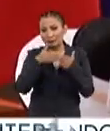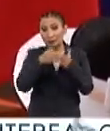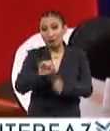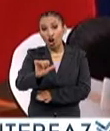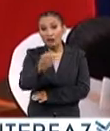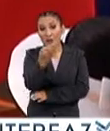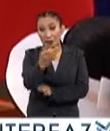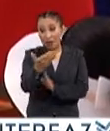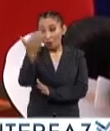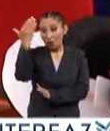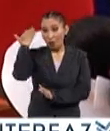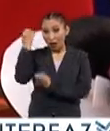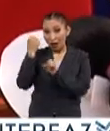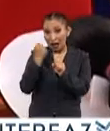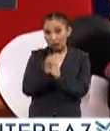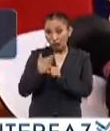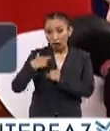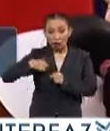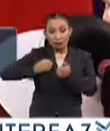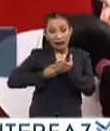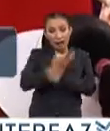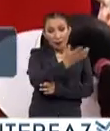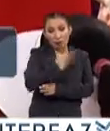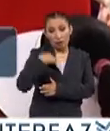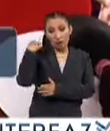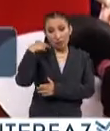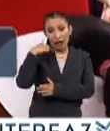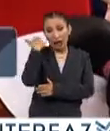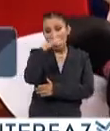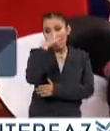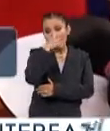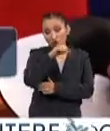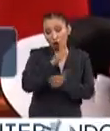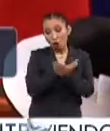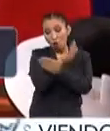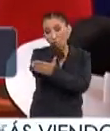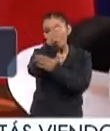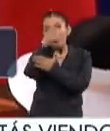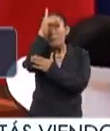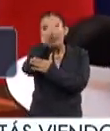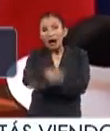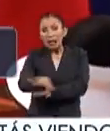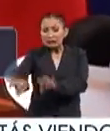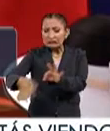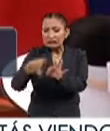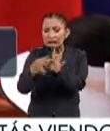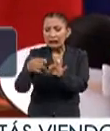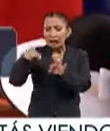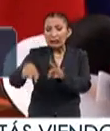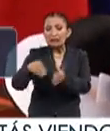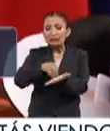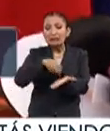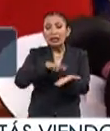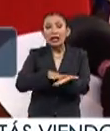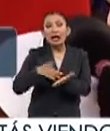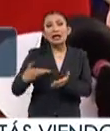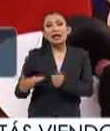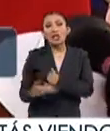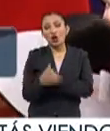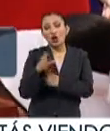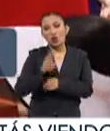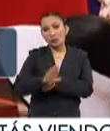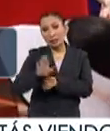11 de febrero pasado, zarpamos de nuestro puerto base Acapulco, con la finalidad de estar puntuales a nuestra cita en Río de